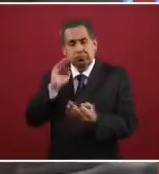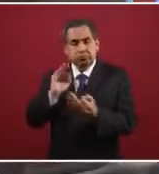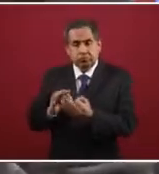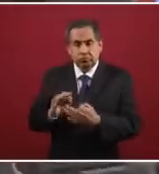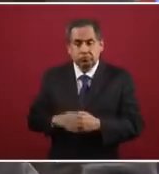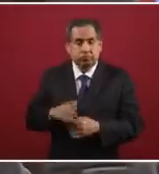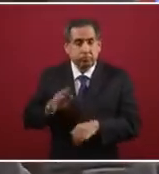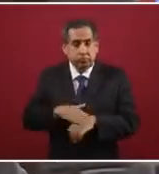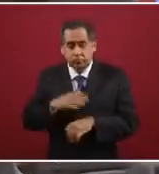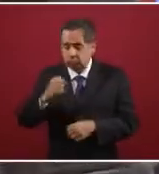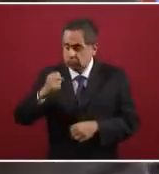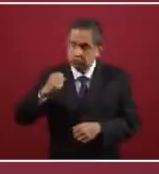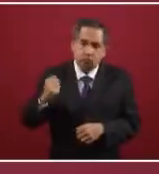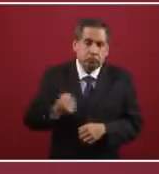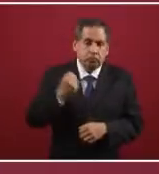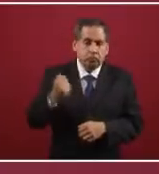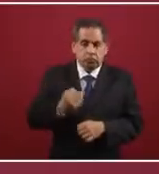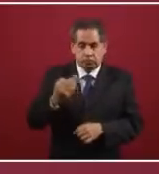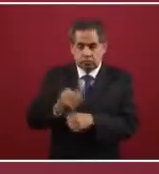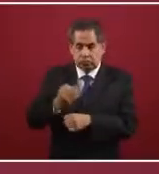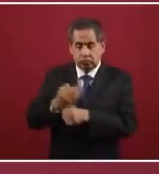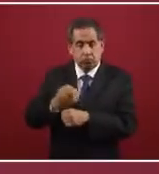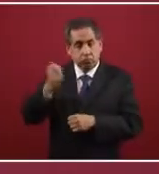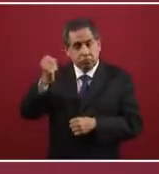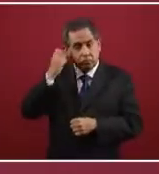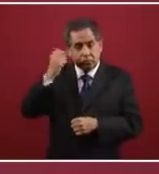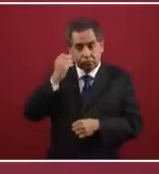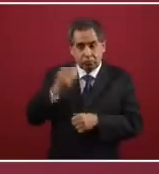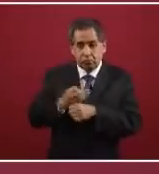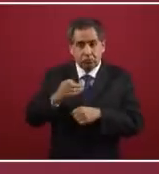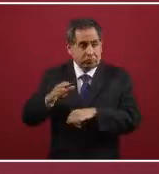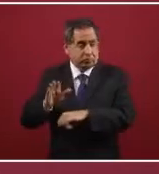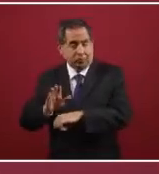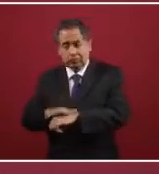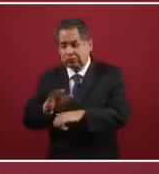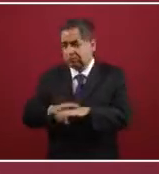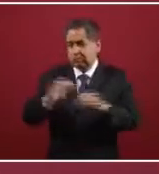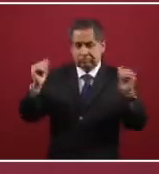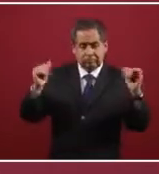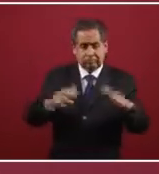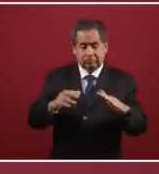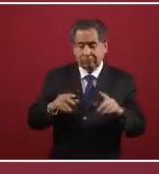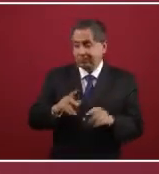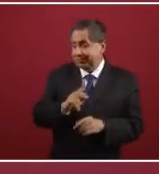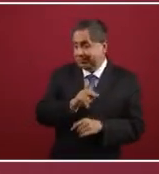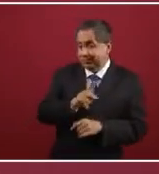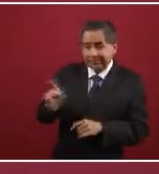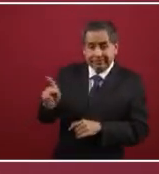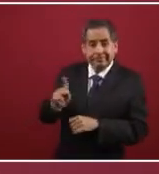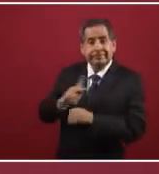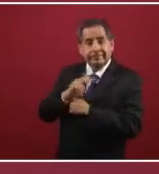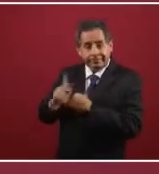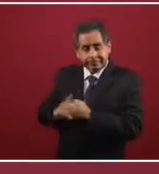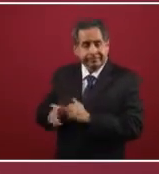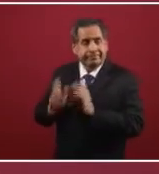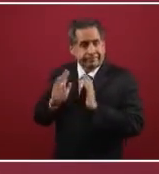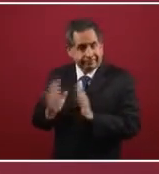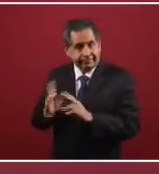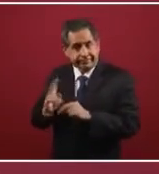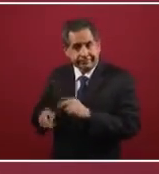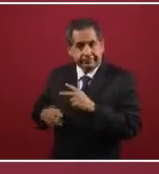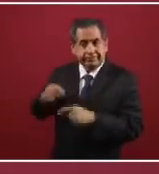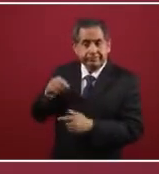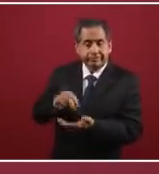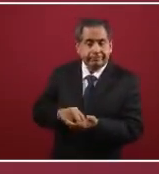por fortuna, a esta fecha, esta conferencia que acabamos de convocar, ya todos los países ahí presentes